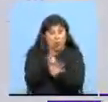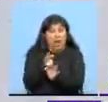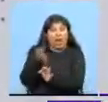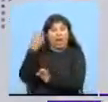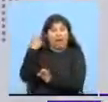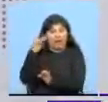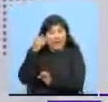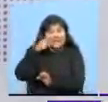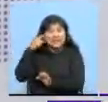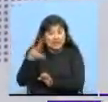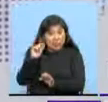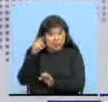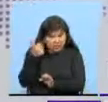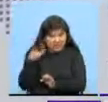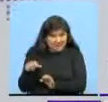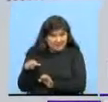6 provincial,